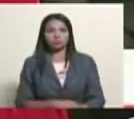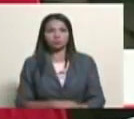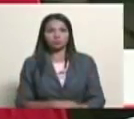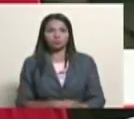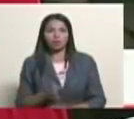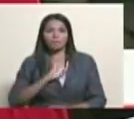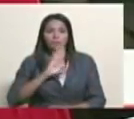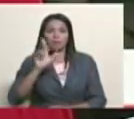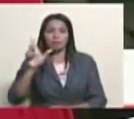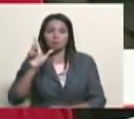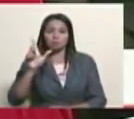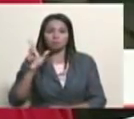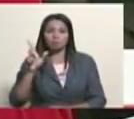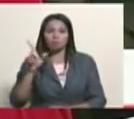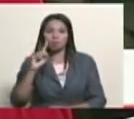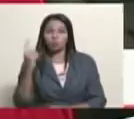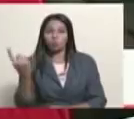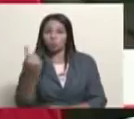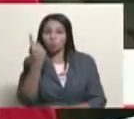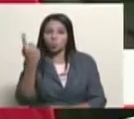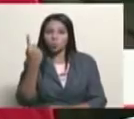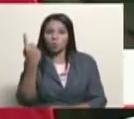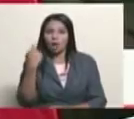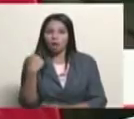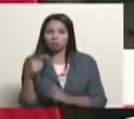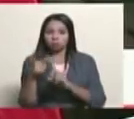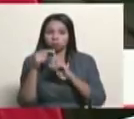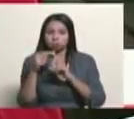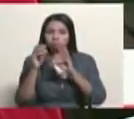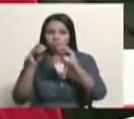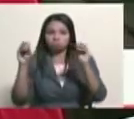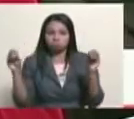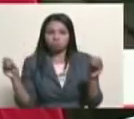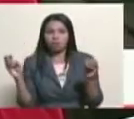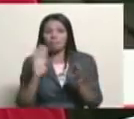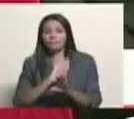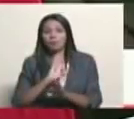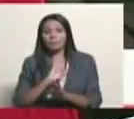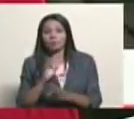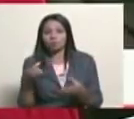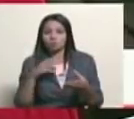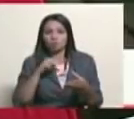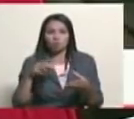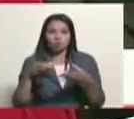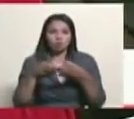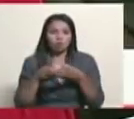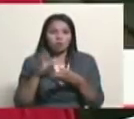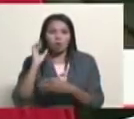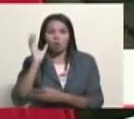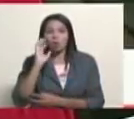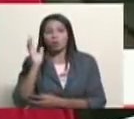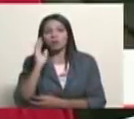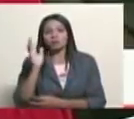Partido Socialista Unido de Venezuela era una de las vertientes convocadas por usted, pues nos reunimos al Congreso del